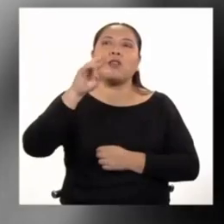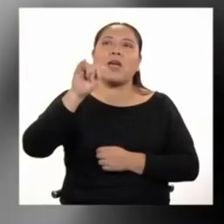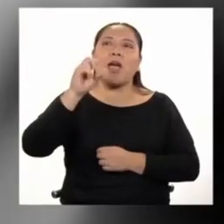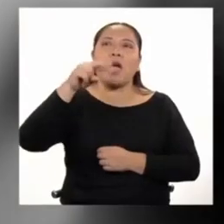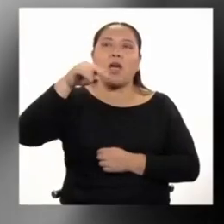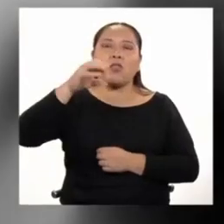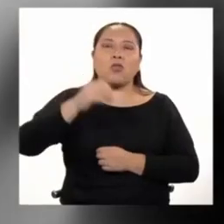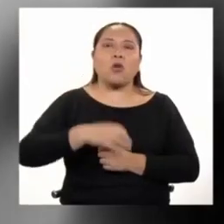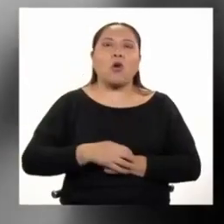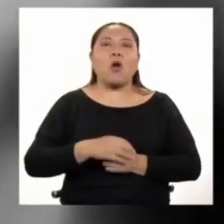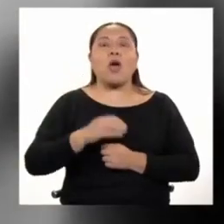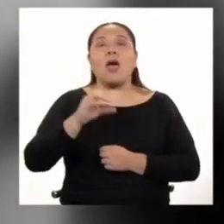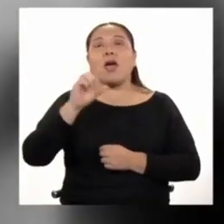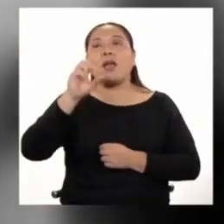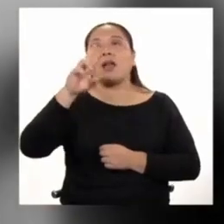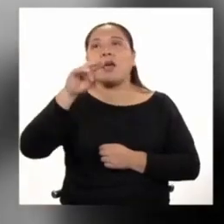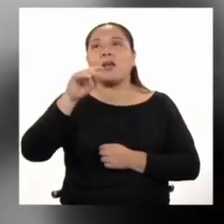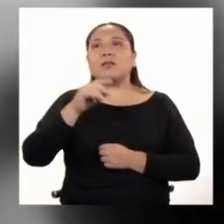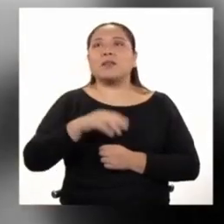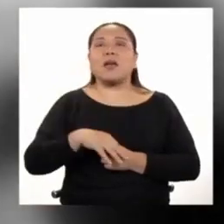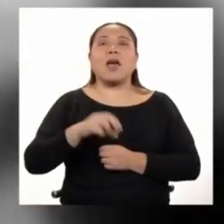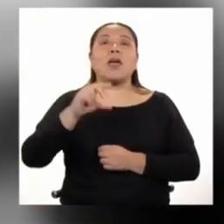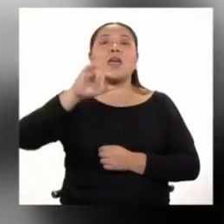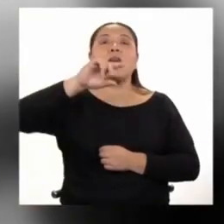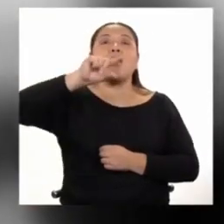Walter Ormeño.